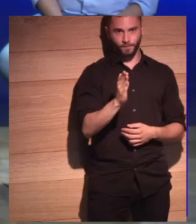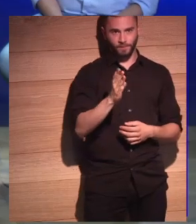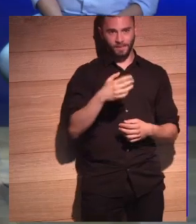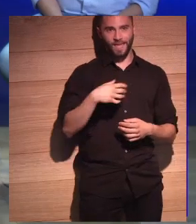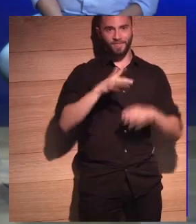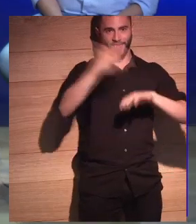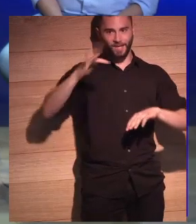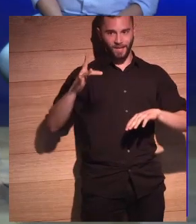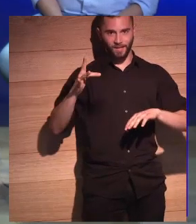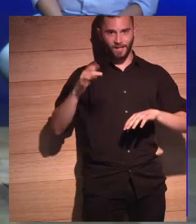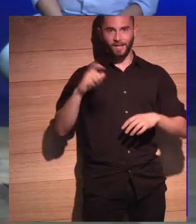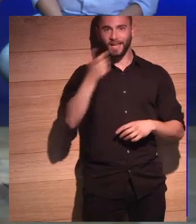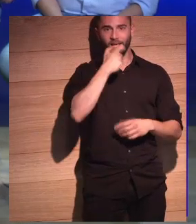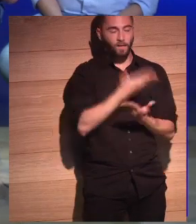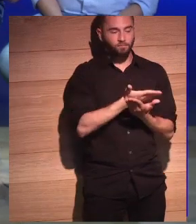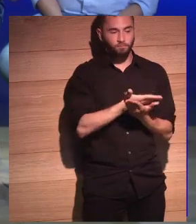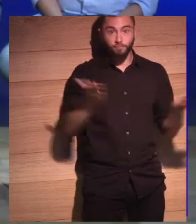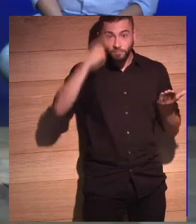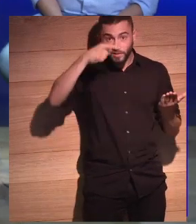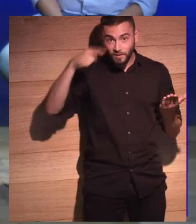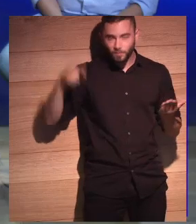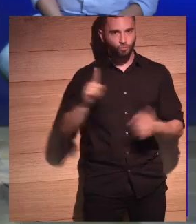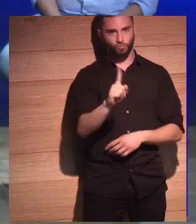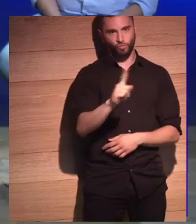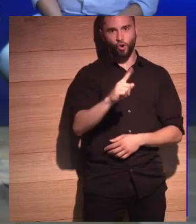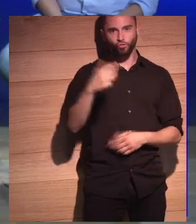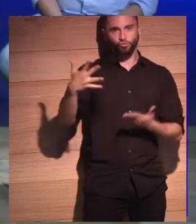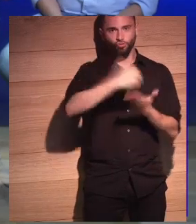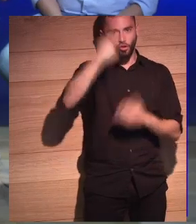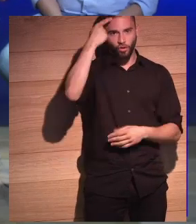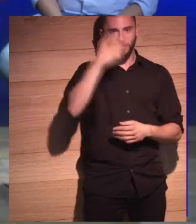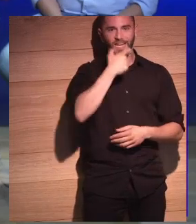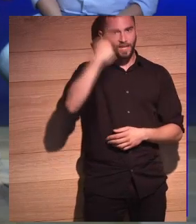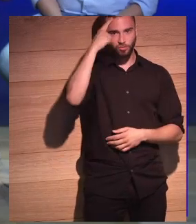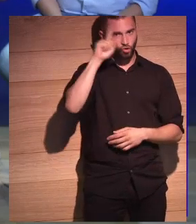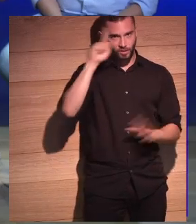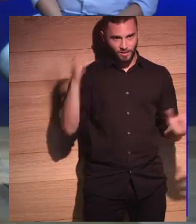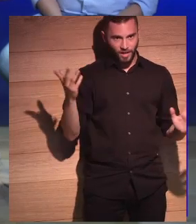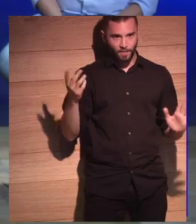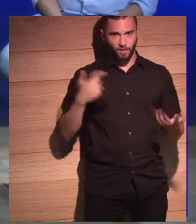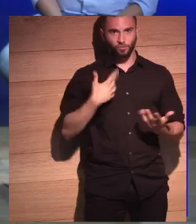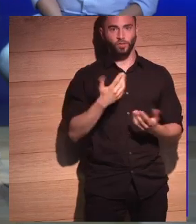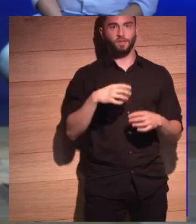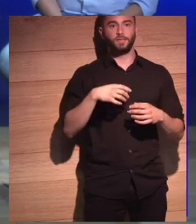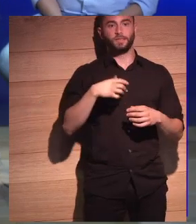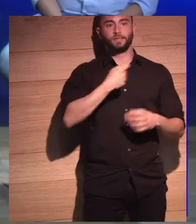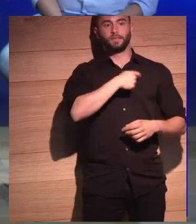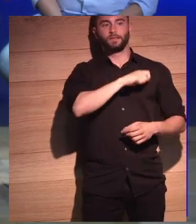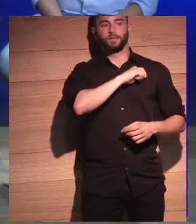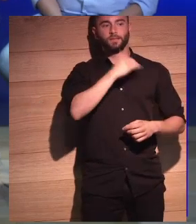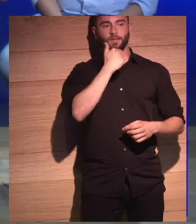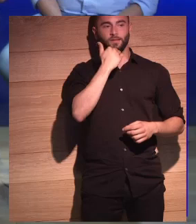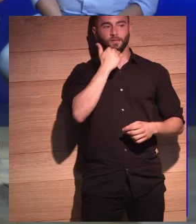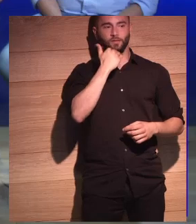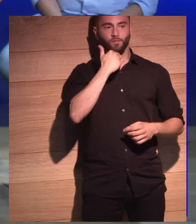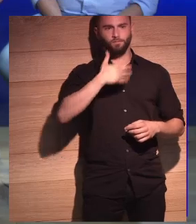inglés, ¿de acuerdo? Y hay un mercado latino, español o como lo queréis llamar, brutal, ¿de acuerdo? Entonces, estoy escribiendo